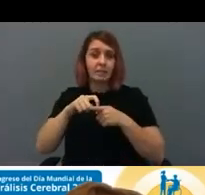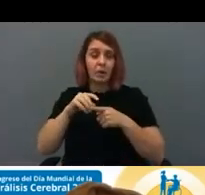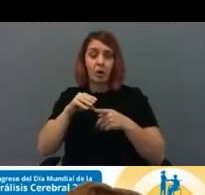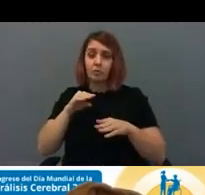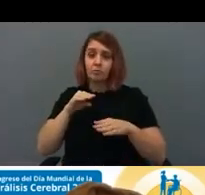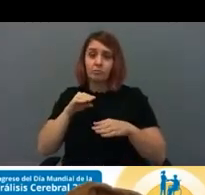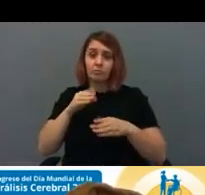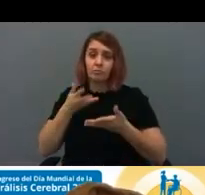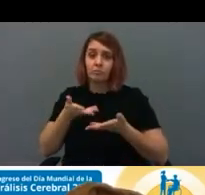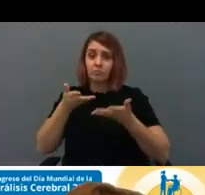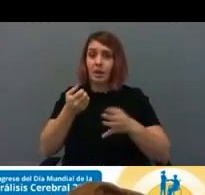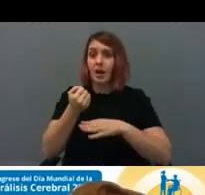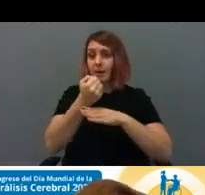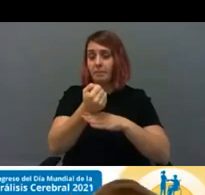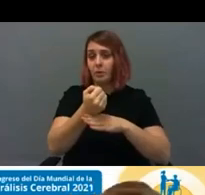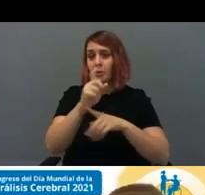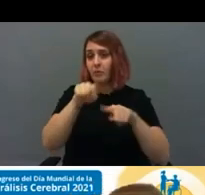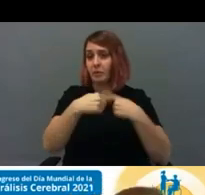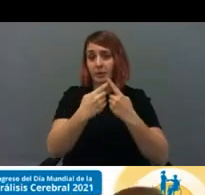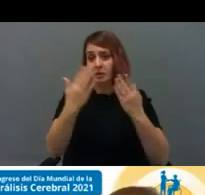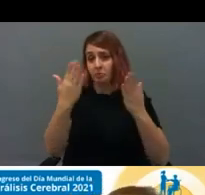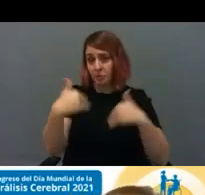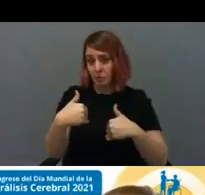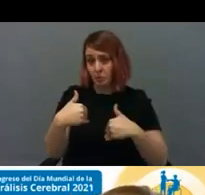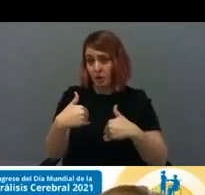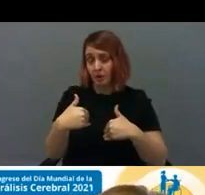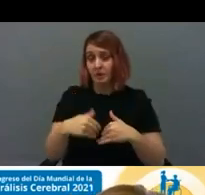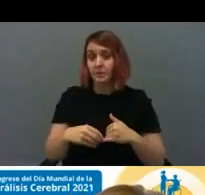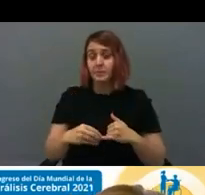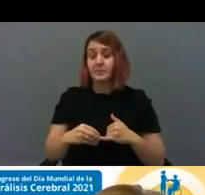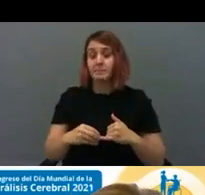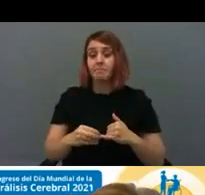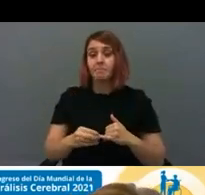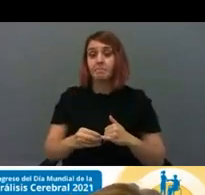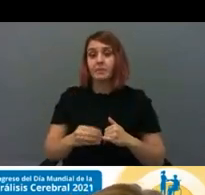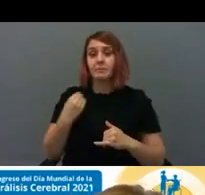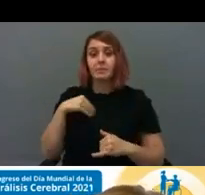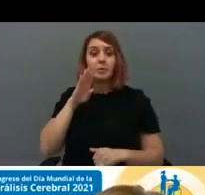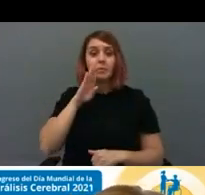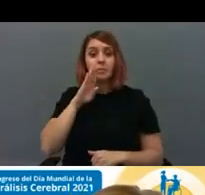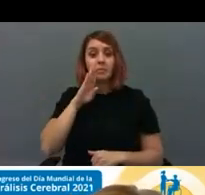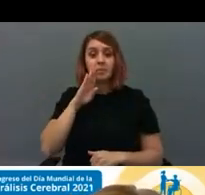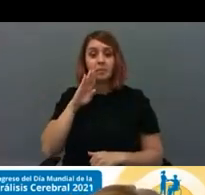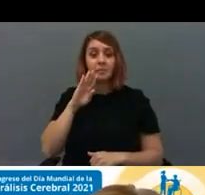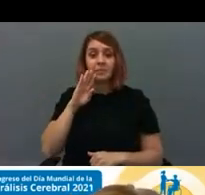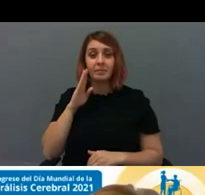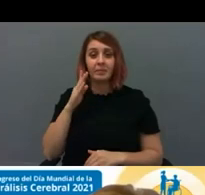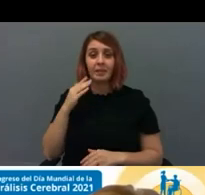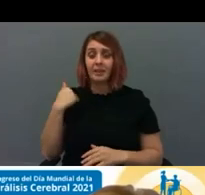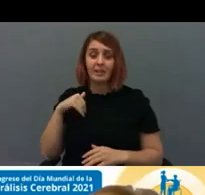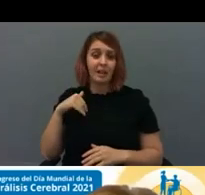prestación de apoyos para las familias. Y bueno, de verdad que, como decía ahí en el mensaje, que nos llevan años